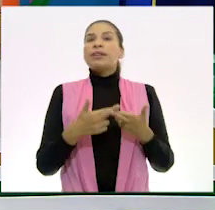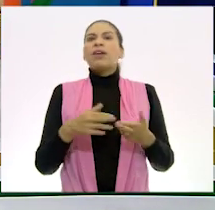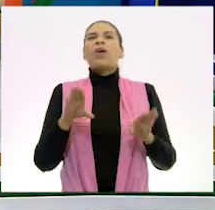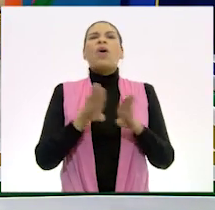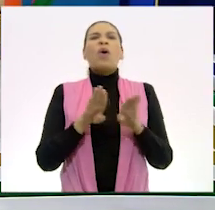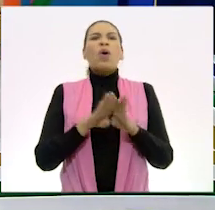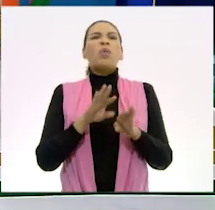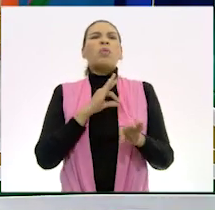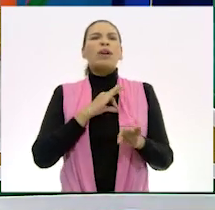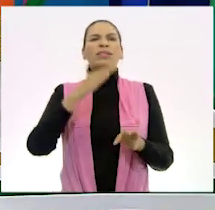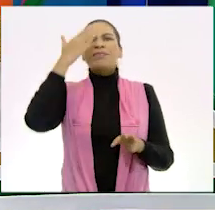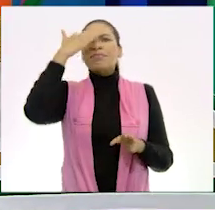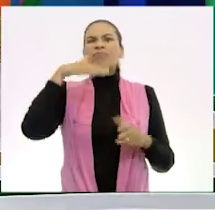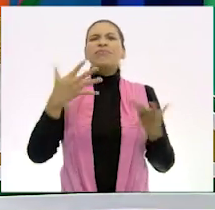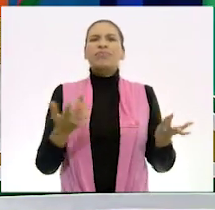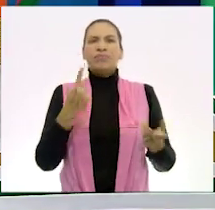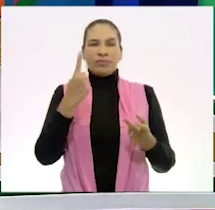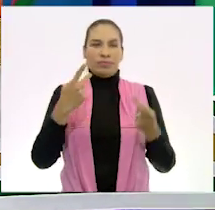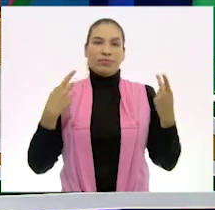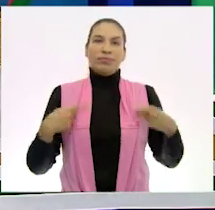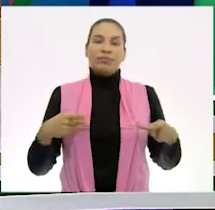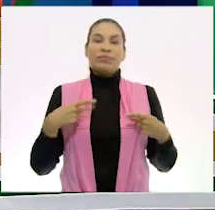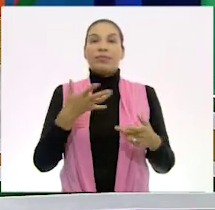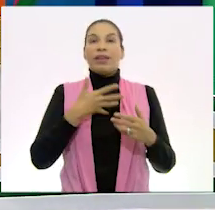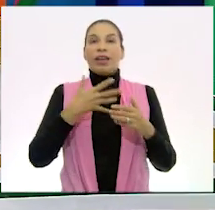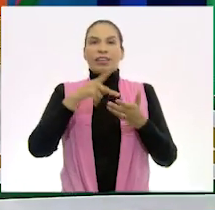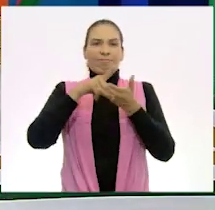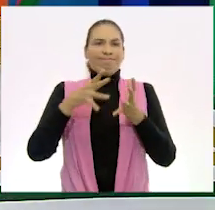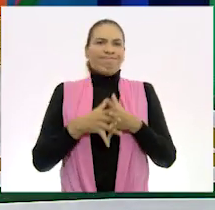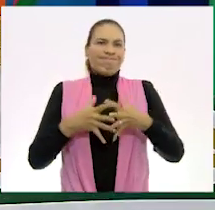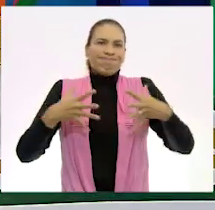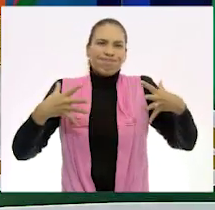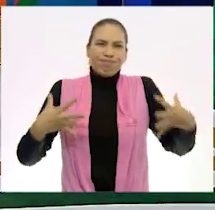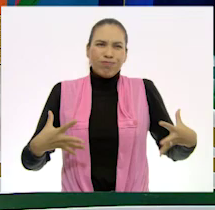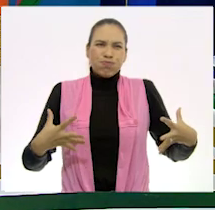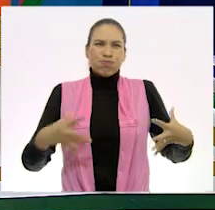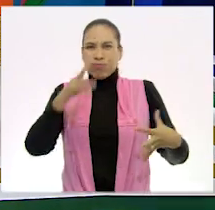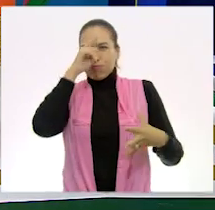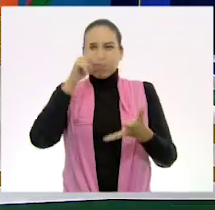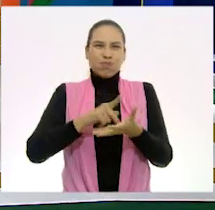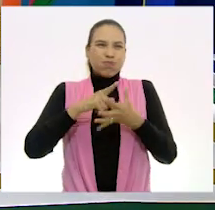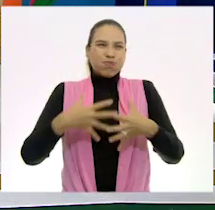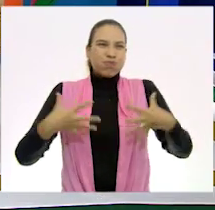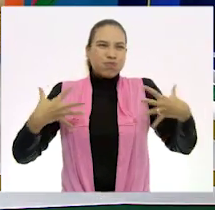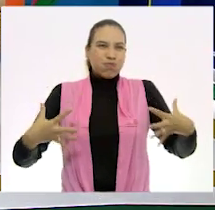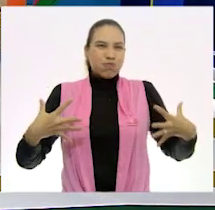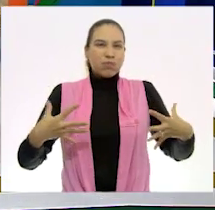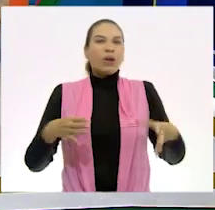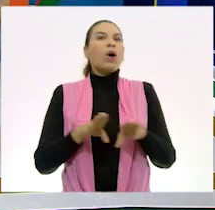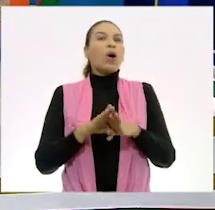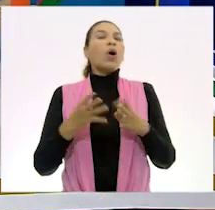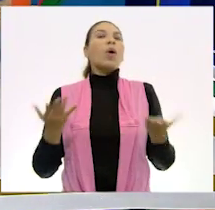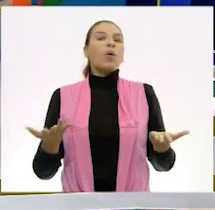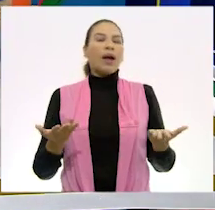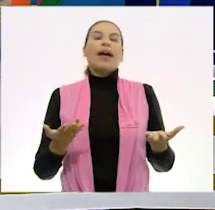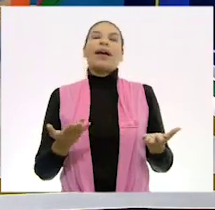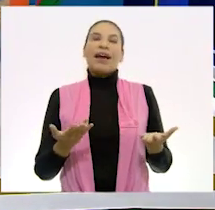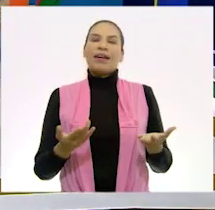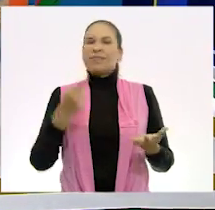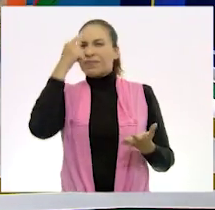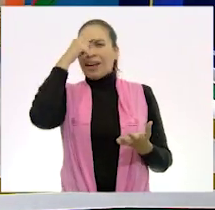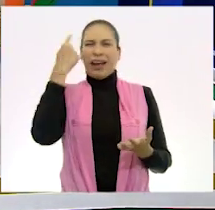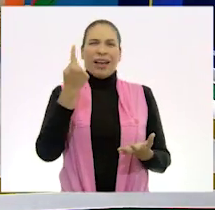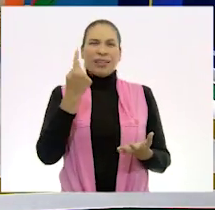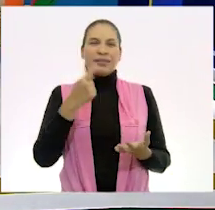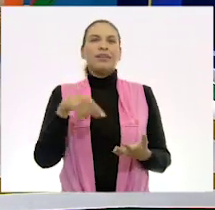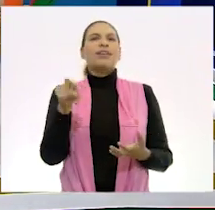cómo podemos saber si una persona tiene sobrepeso u obesidad? Ah, pues esto es muy